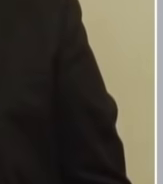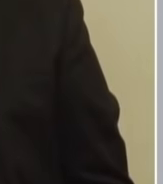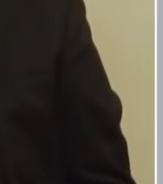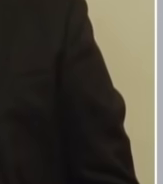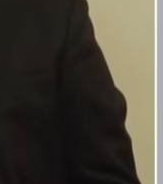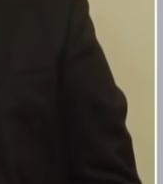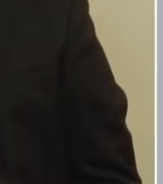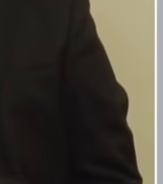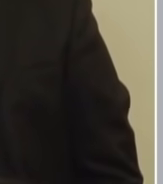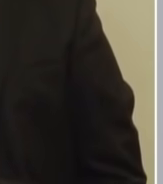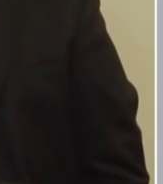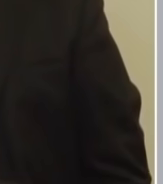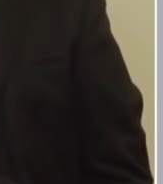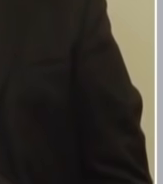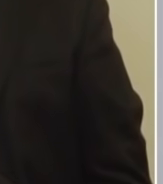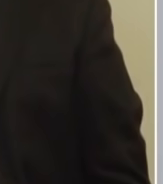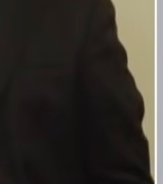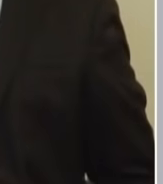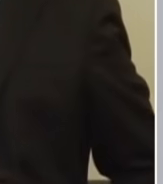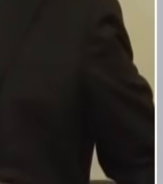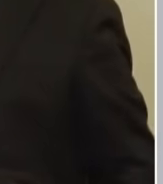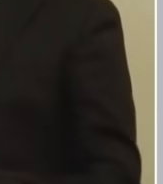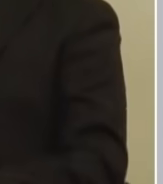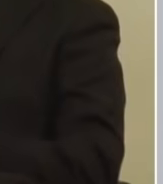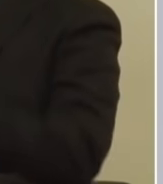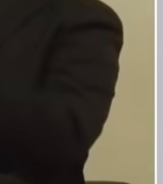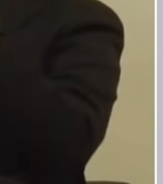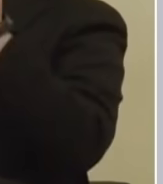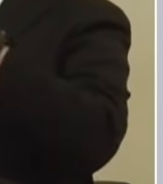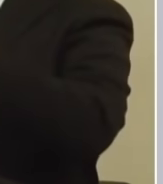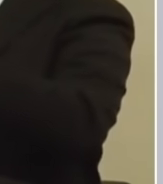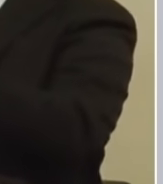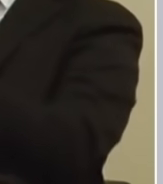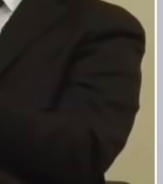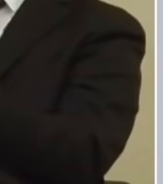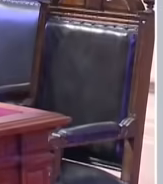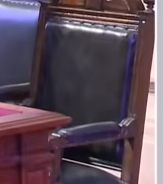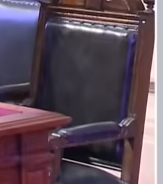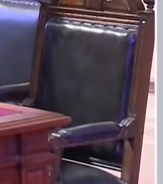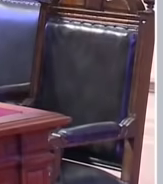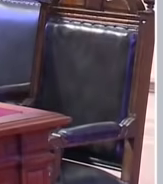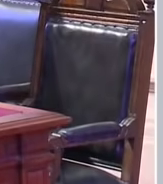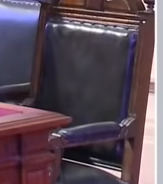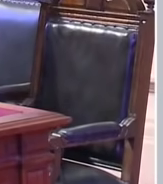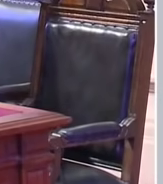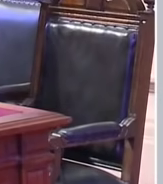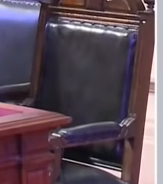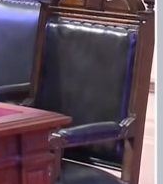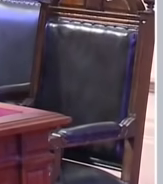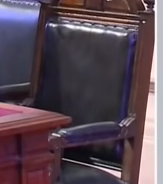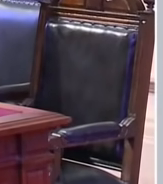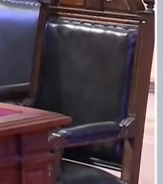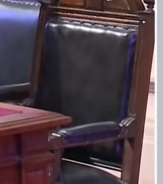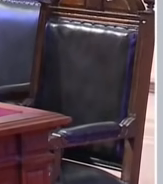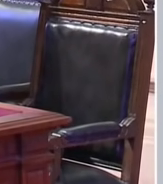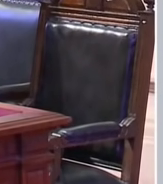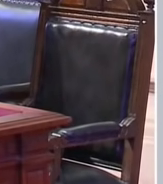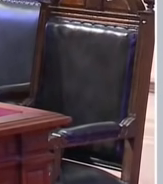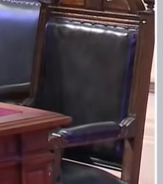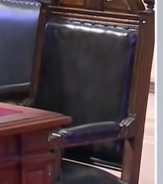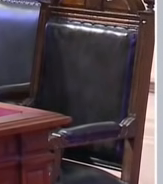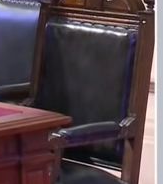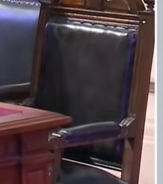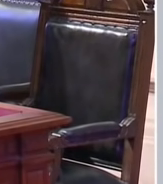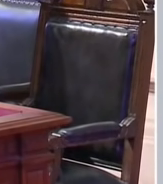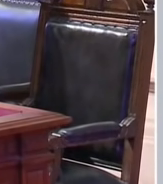la situación del Gualmapu, es un punto de partida para lo que tiene que ser la discusión de esta nueva Carta Magna. Es decir, si no se discute ahora